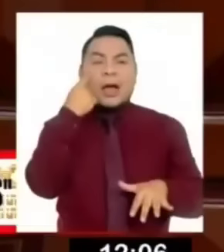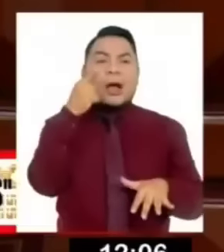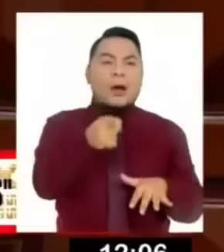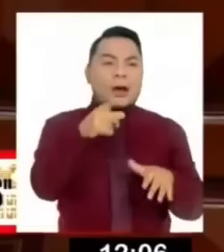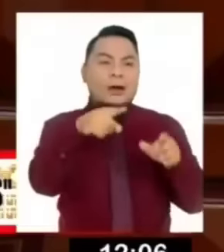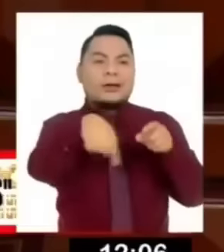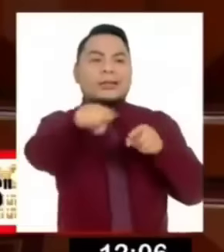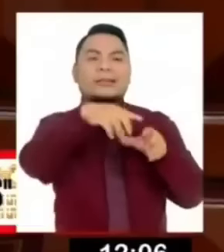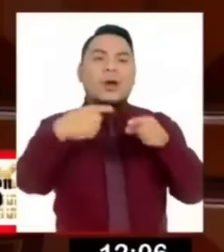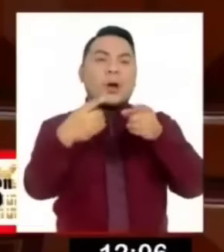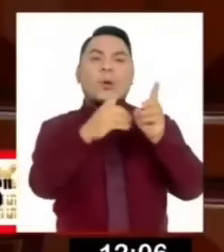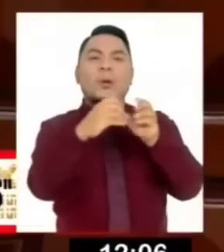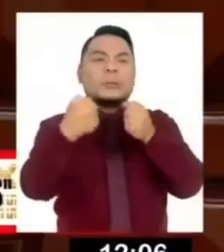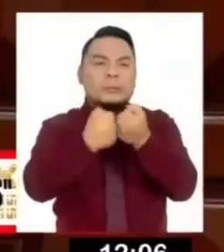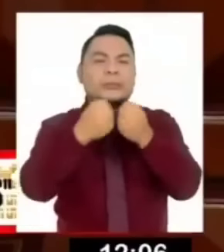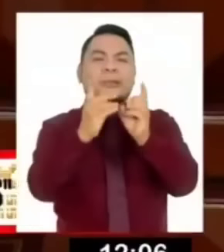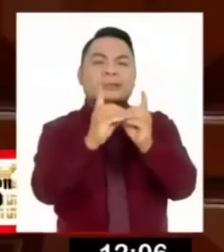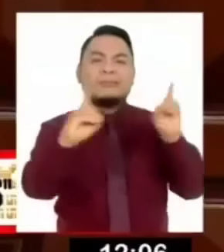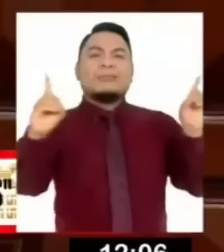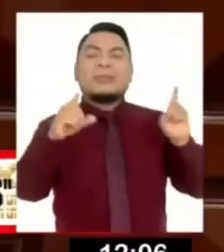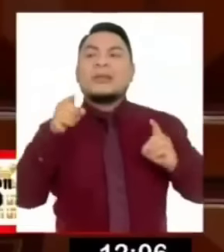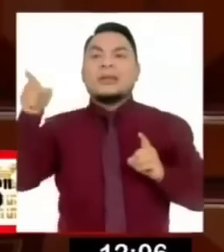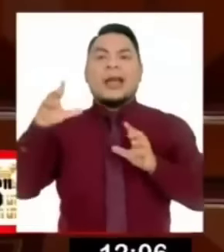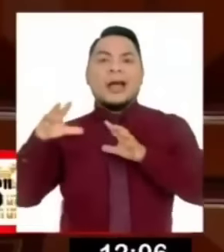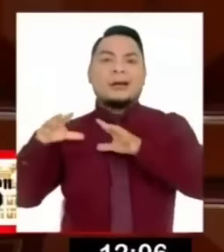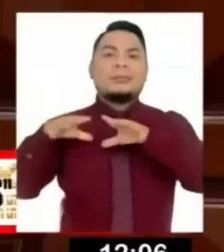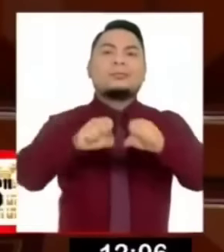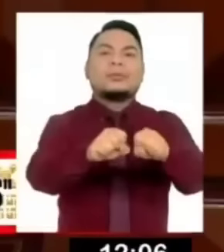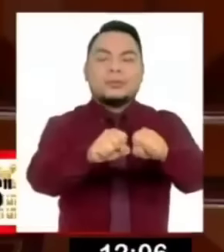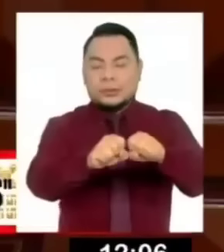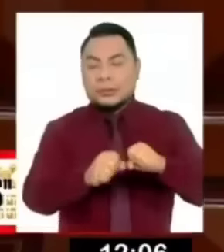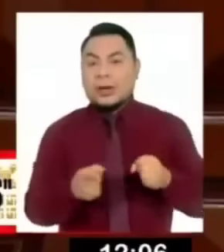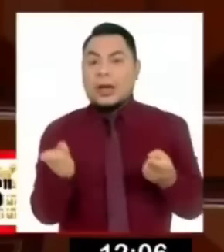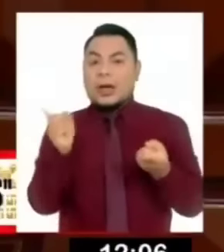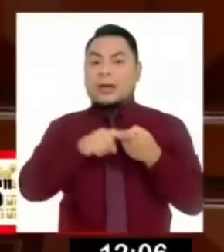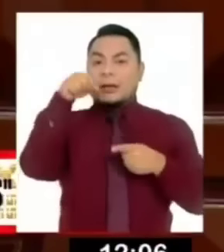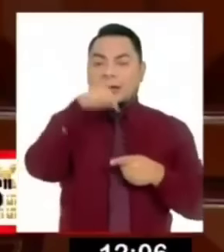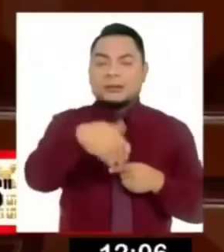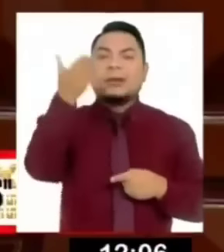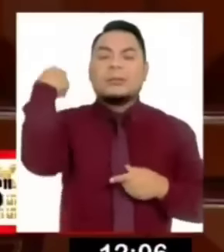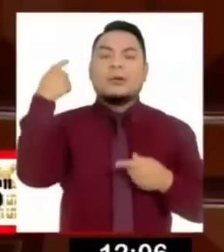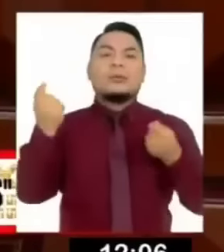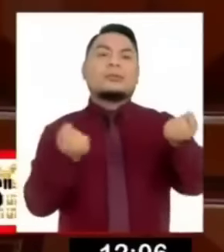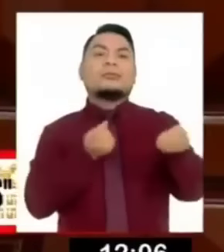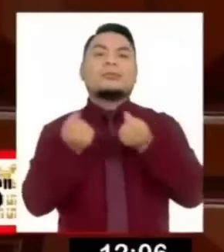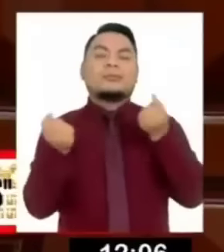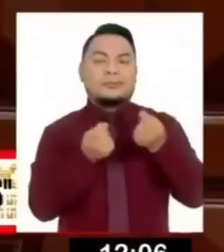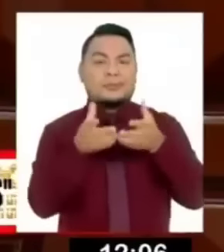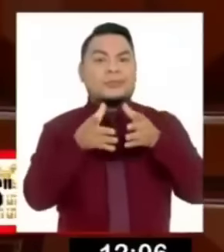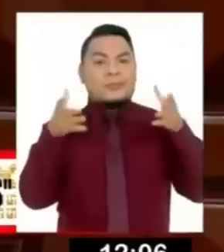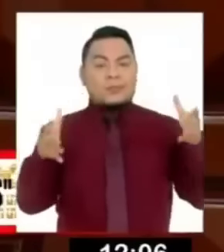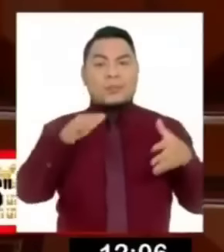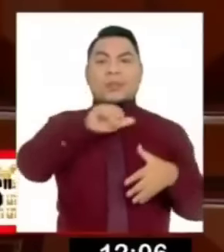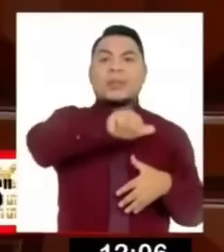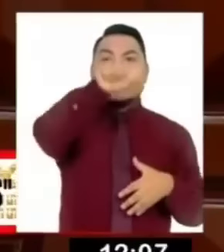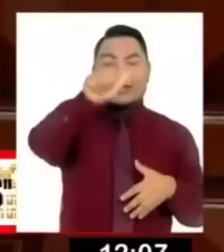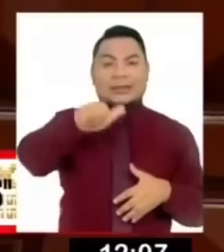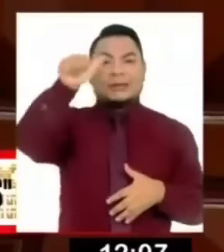desunión, lograron conquistar al estado que hasta ese momento dominaba gran parte de los